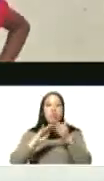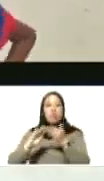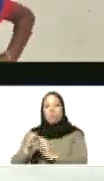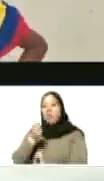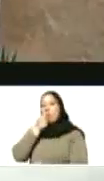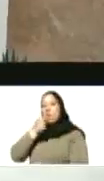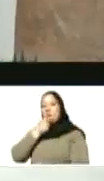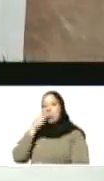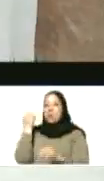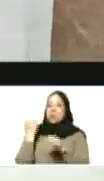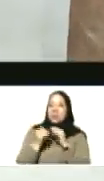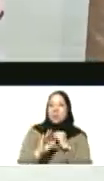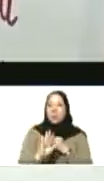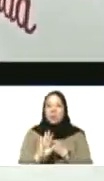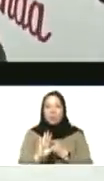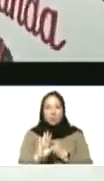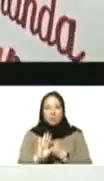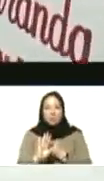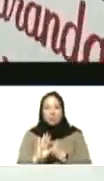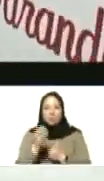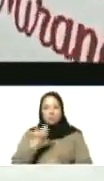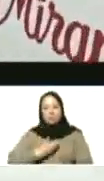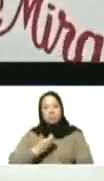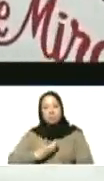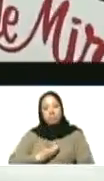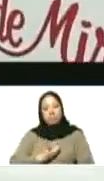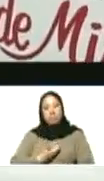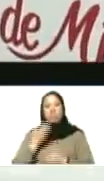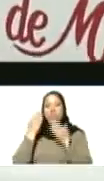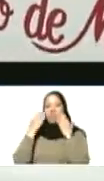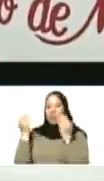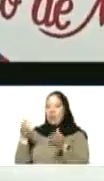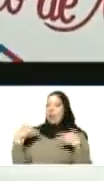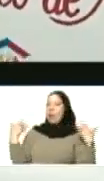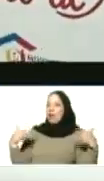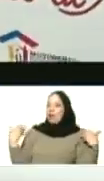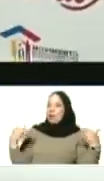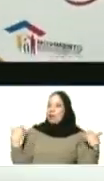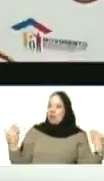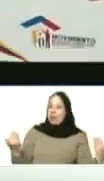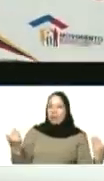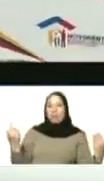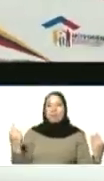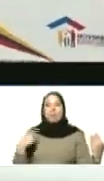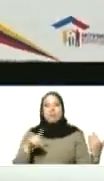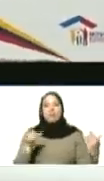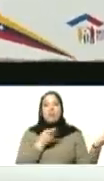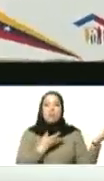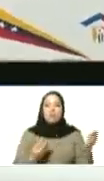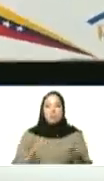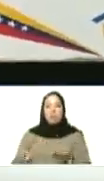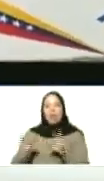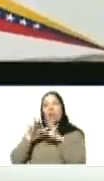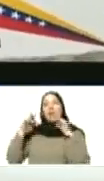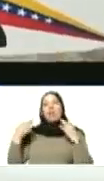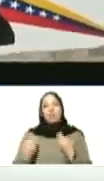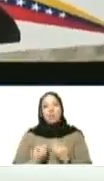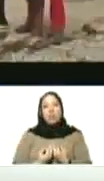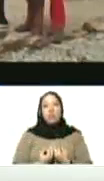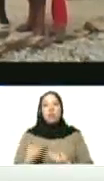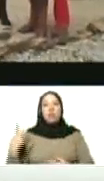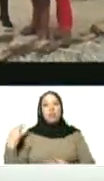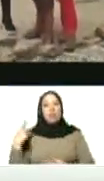el mensaje de Cruz Lairet, el alcalde, ¿verdad? Con qué alegría le da la bienvenida a las familias que llegan de Las